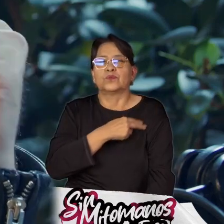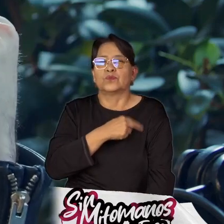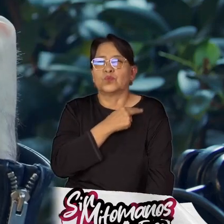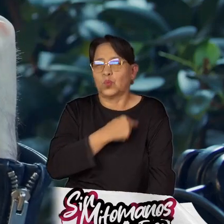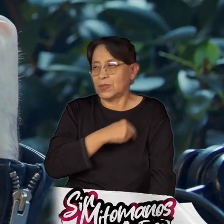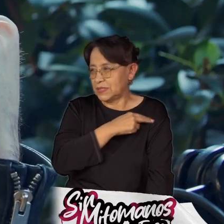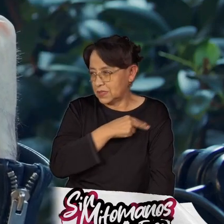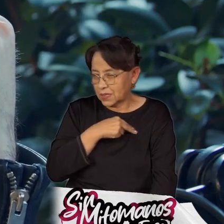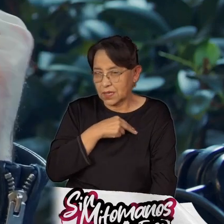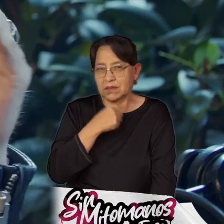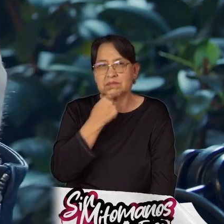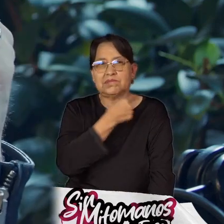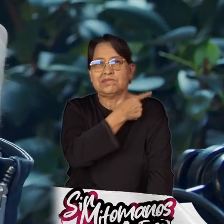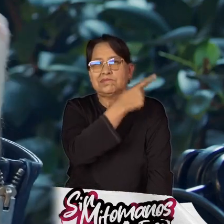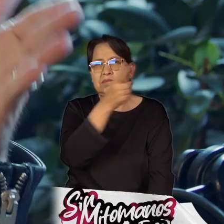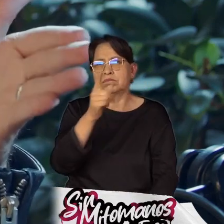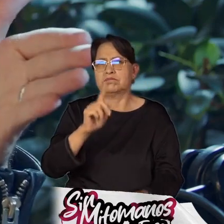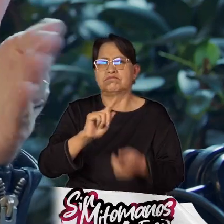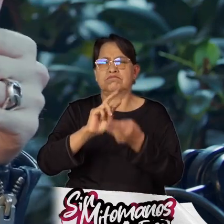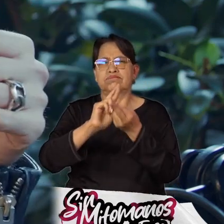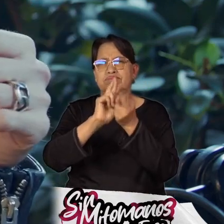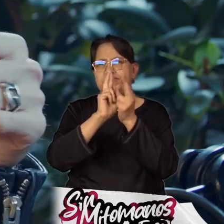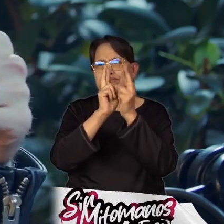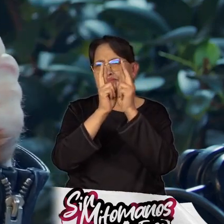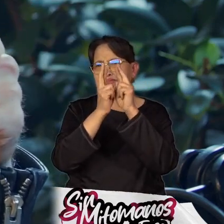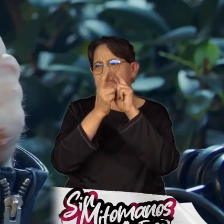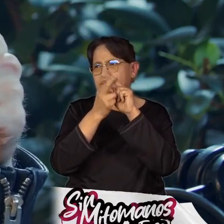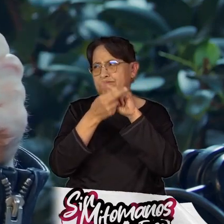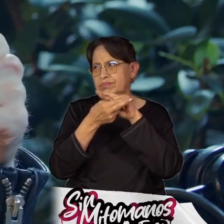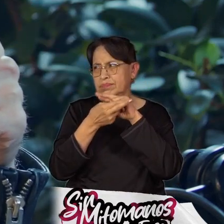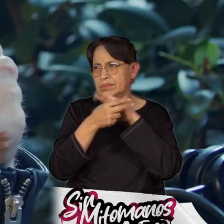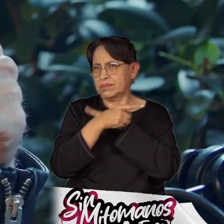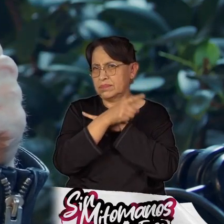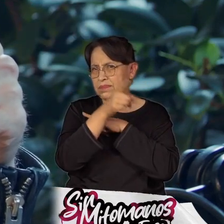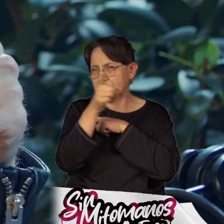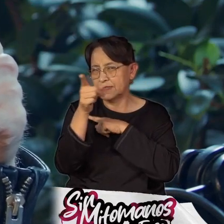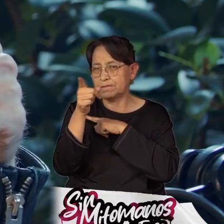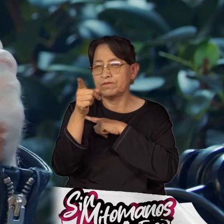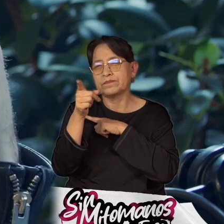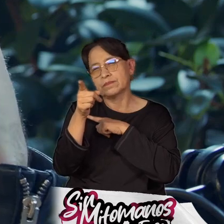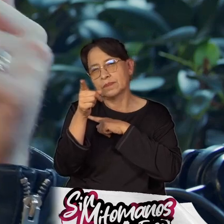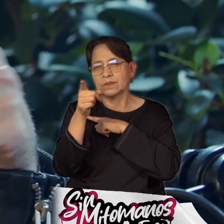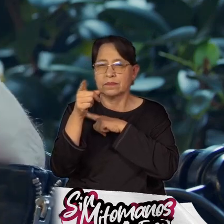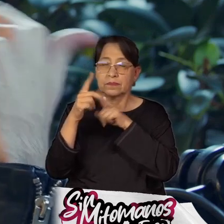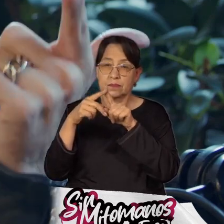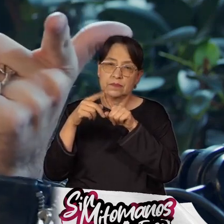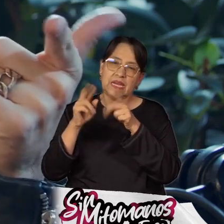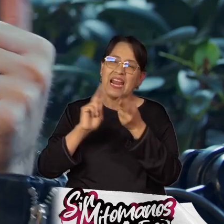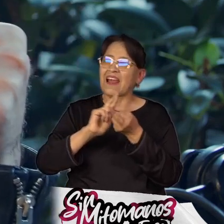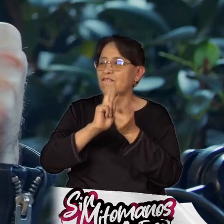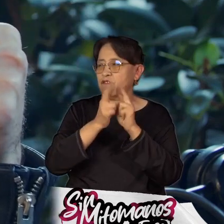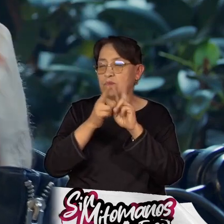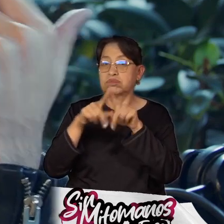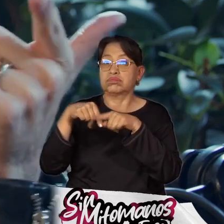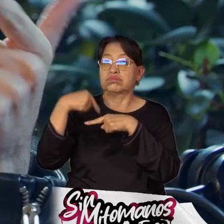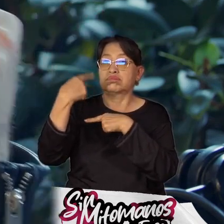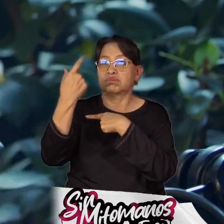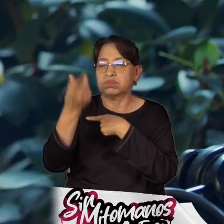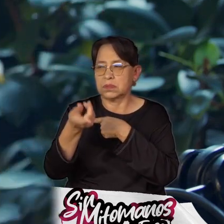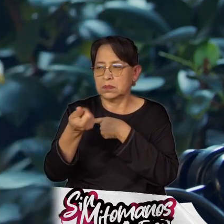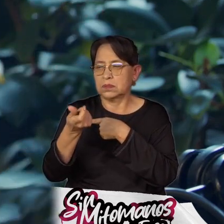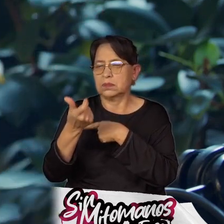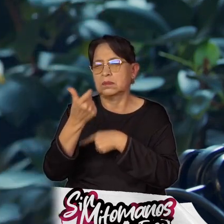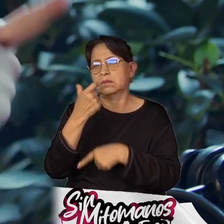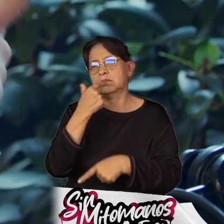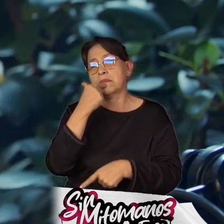Suiza, países reformados de la no, sino la post-reforma, después de la